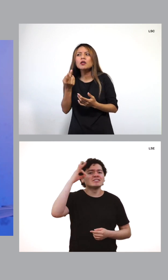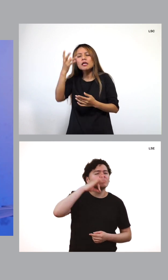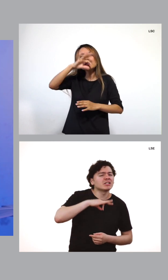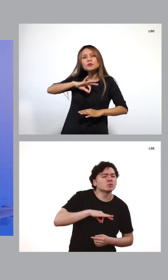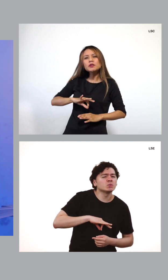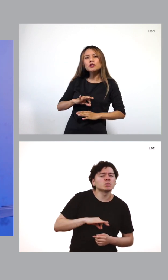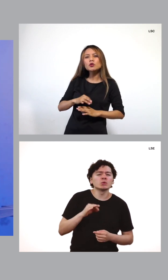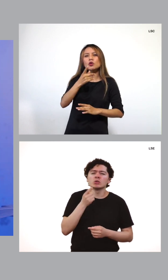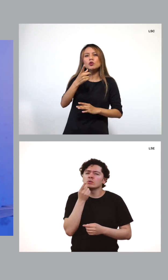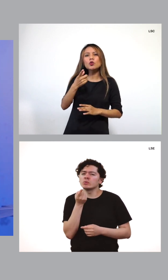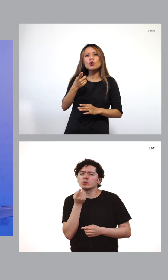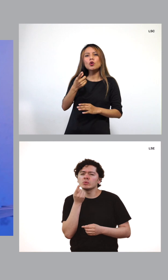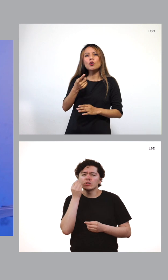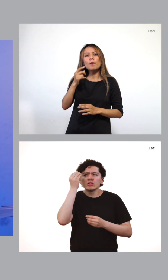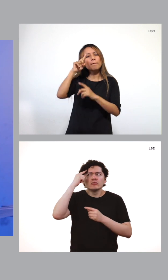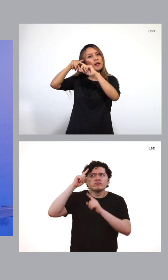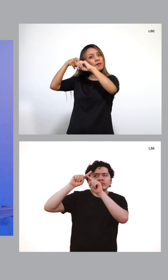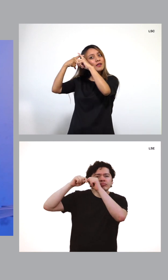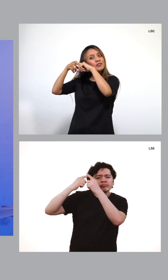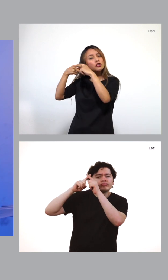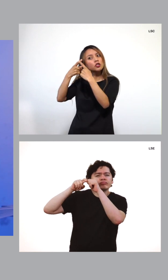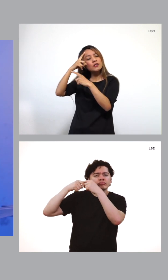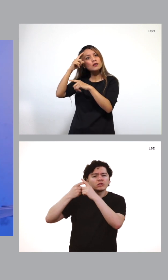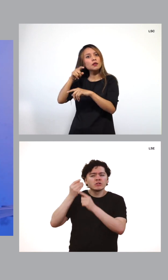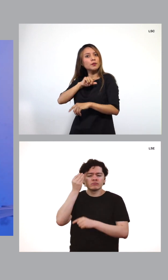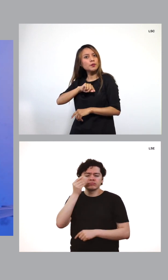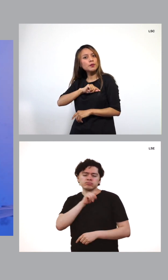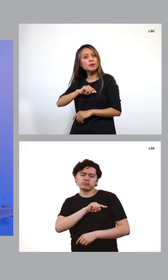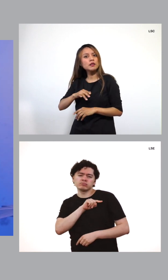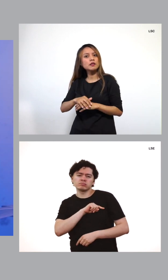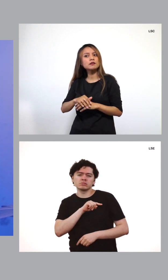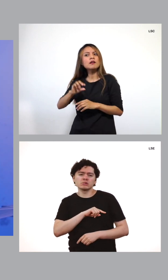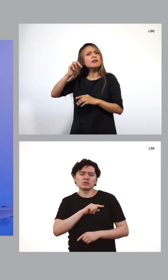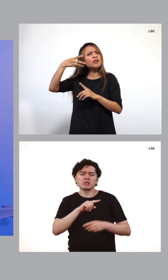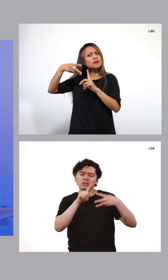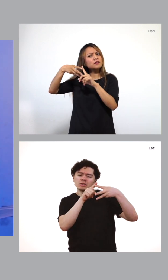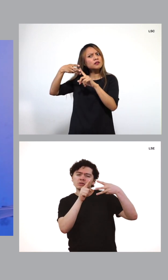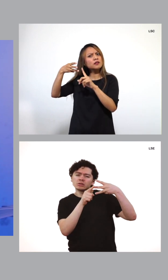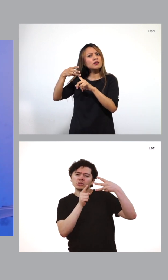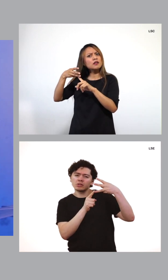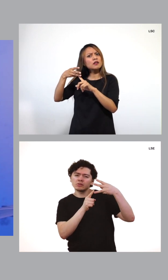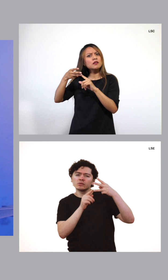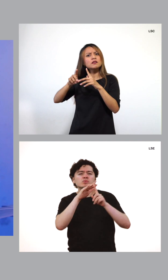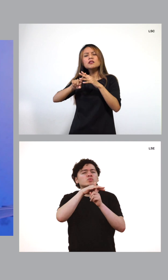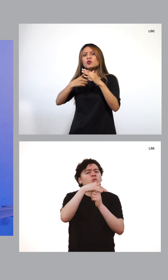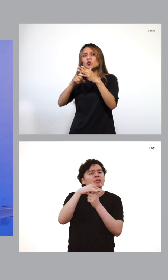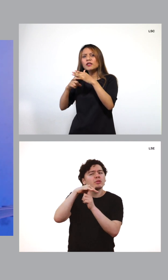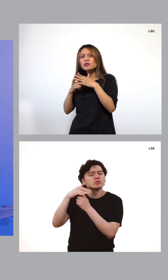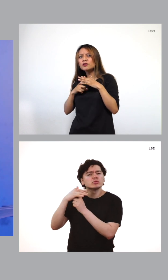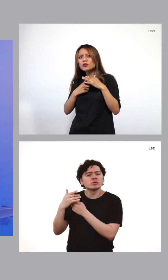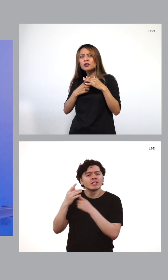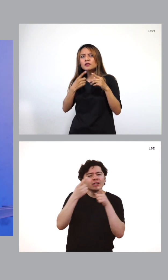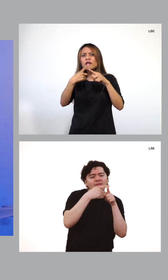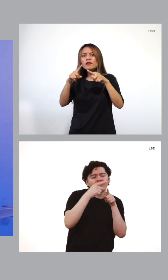espíritu, seas consciente de cuáles fueron esas tres cosas que solamente tuvieron permiso para suceder una vez